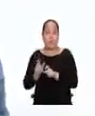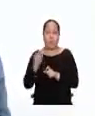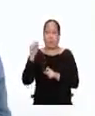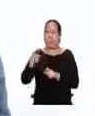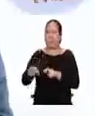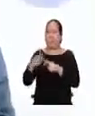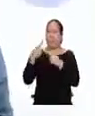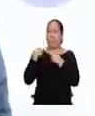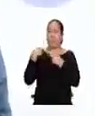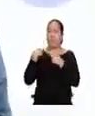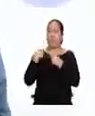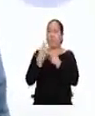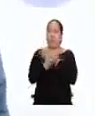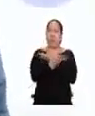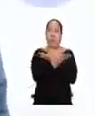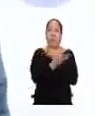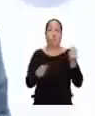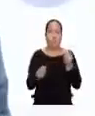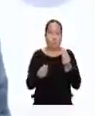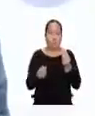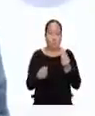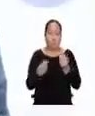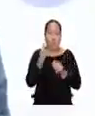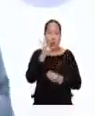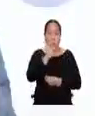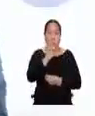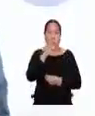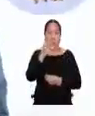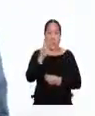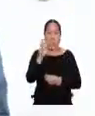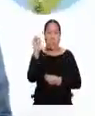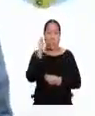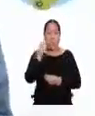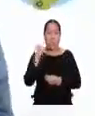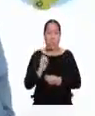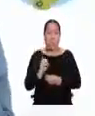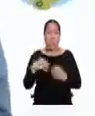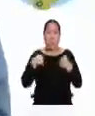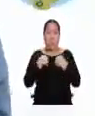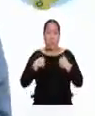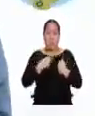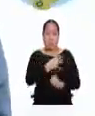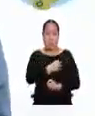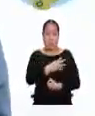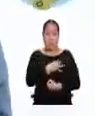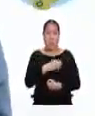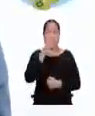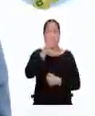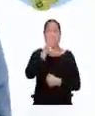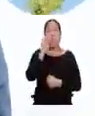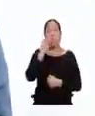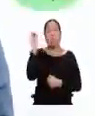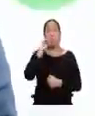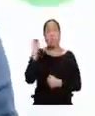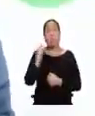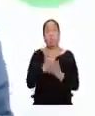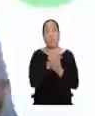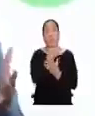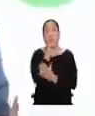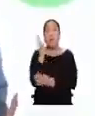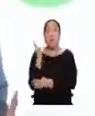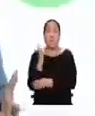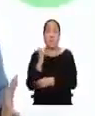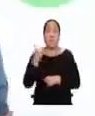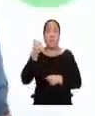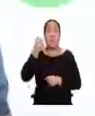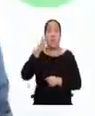responsable de la extinción del 83% de mamíferos, del 50% de las plantas y